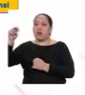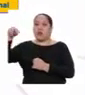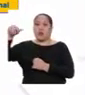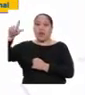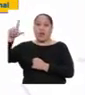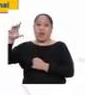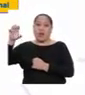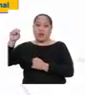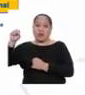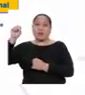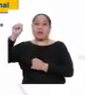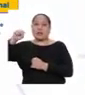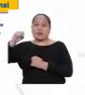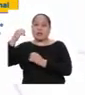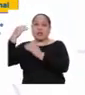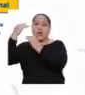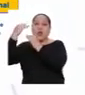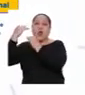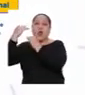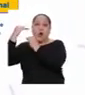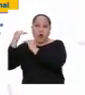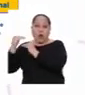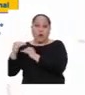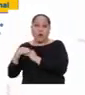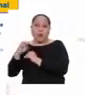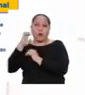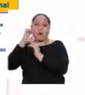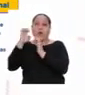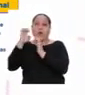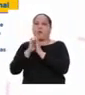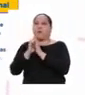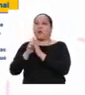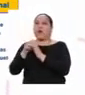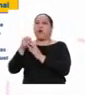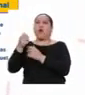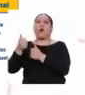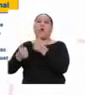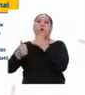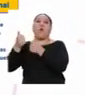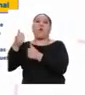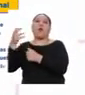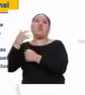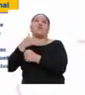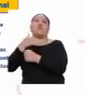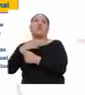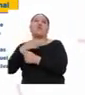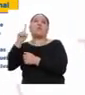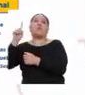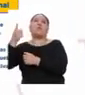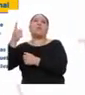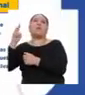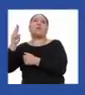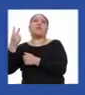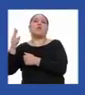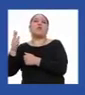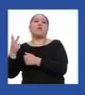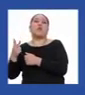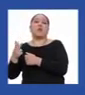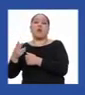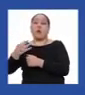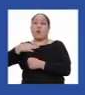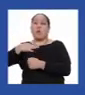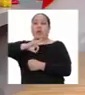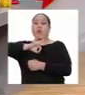Por ejemplo, nivel de estudio, medallas de una prueba deportiva.